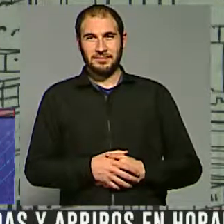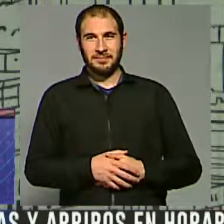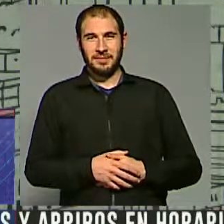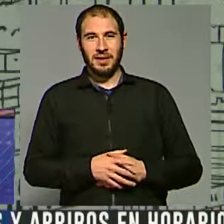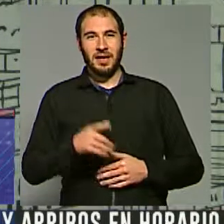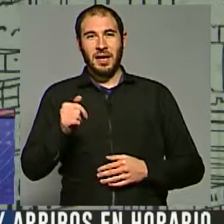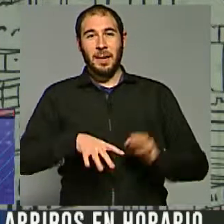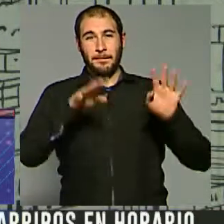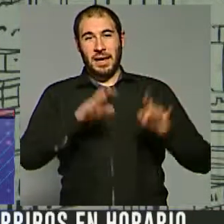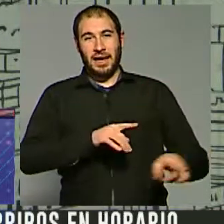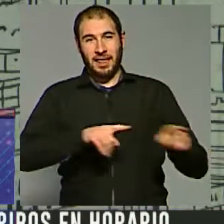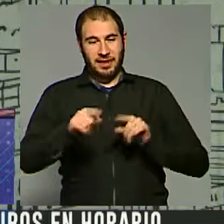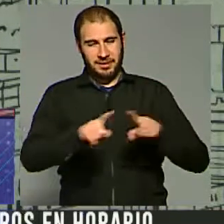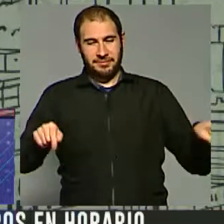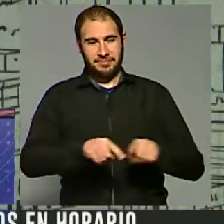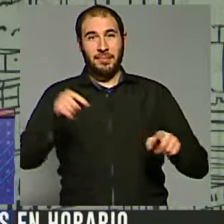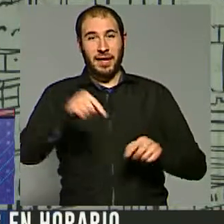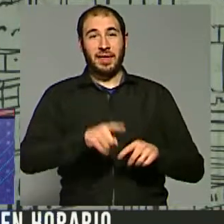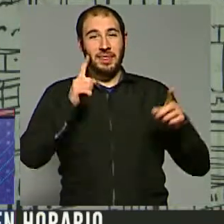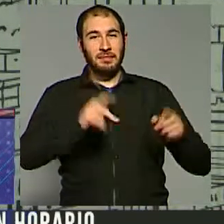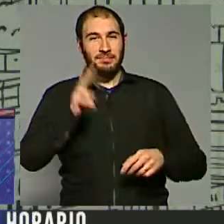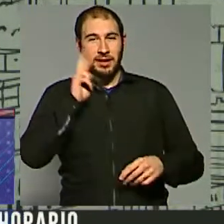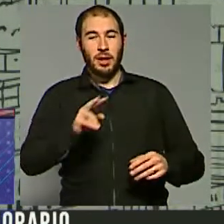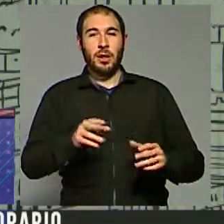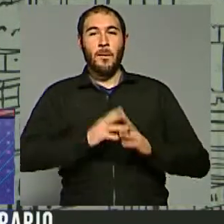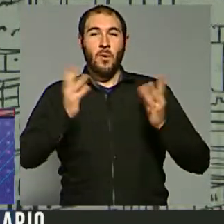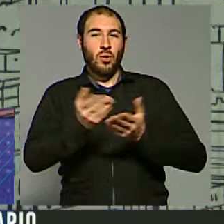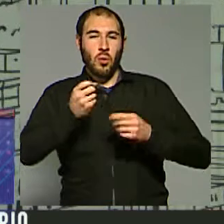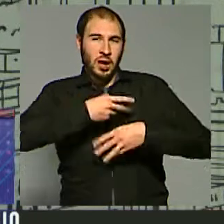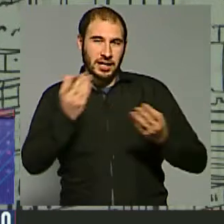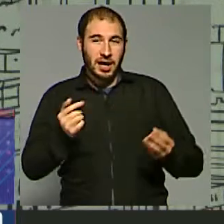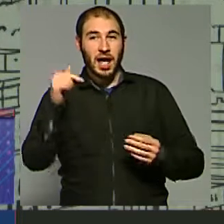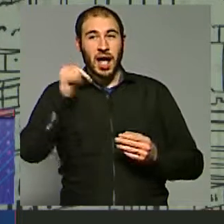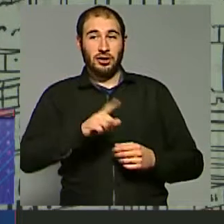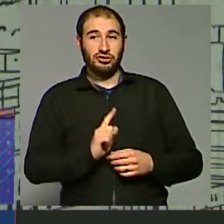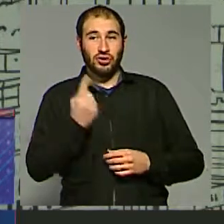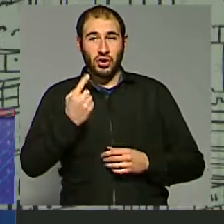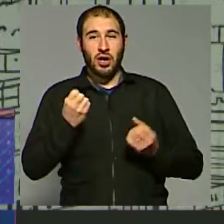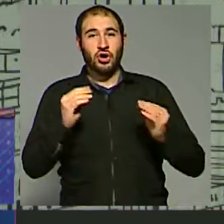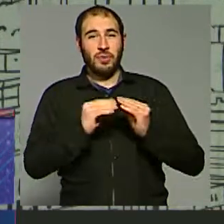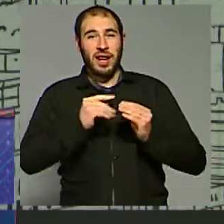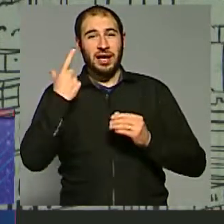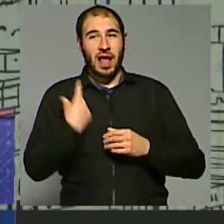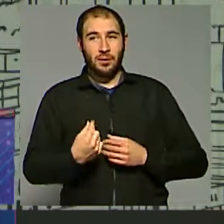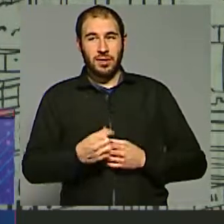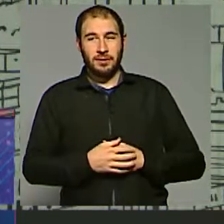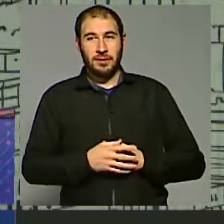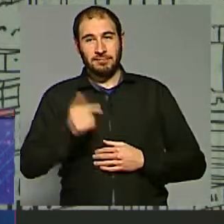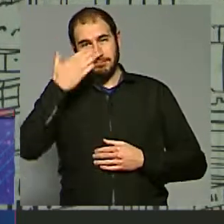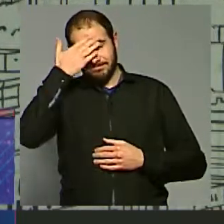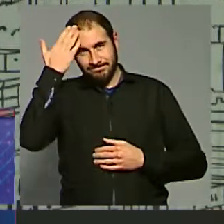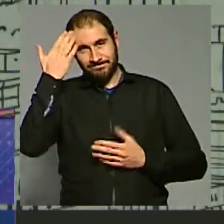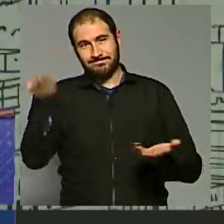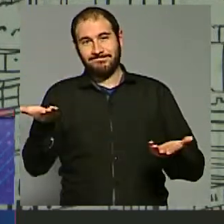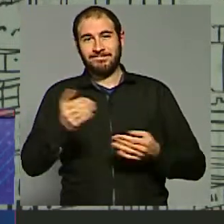www.unidiversidad.com.ar, nuestro sitio web, nuestro portal de noticias, en donde también nos podés ver desde cualquier parte del mundo. Hoy me toca hacerlo solo porque nuestra compañera Claudia Durán está